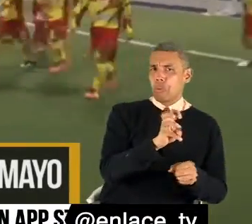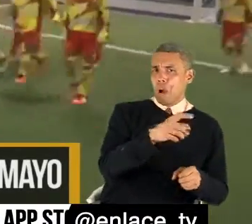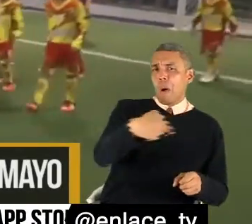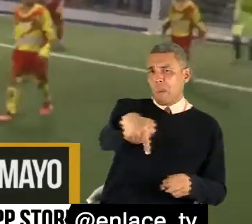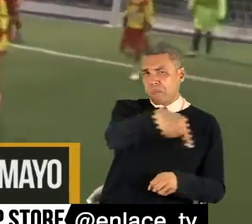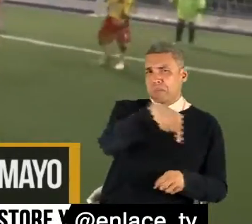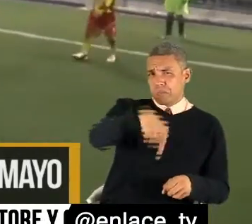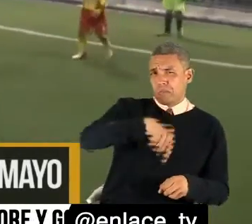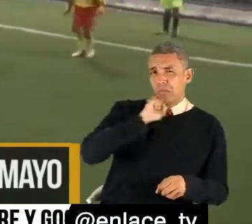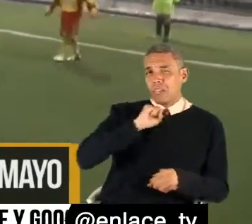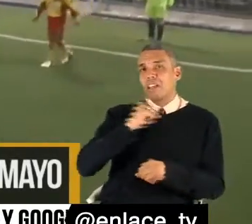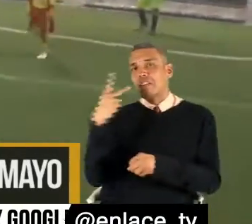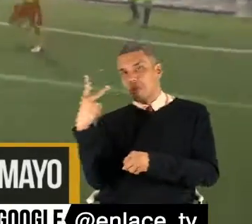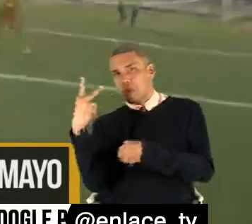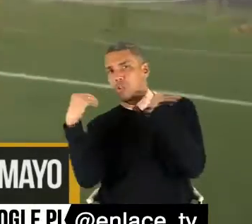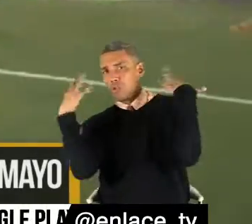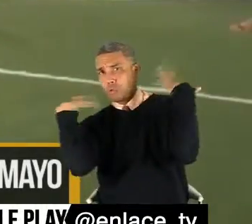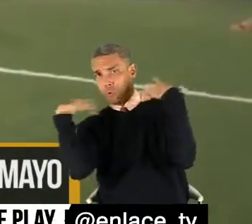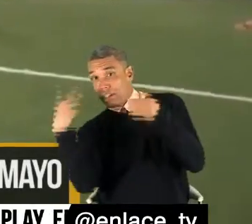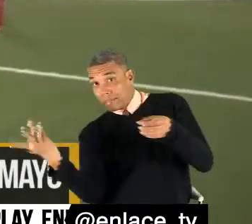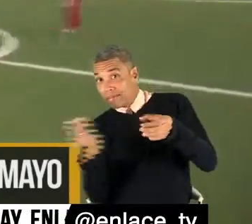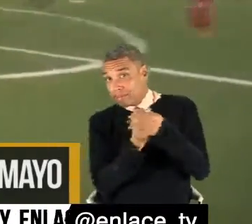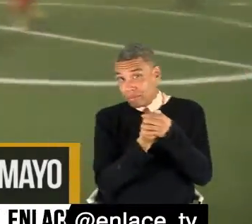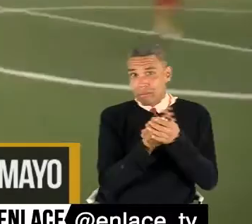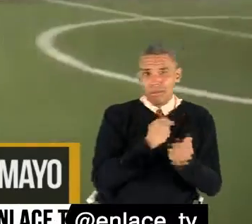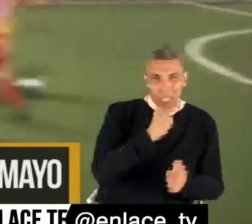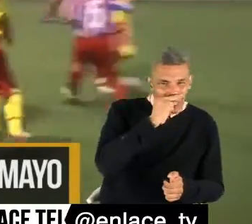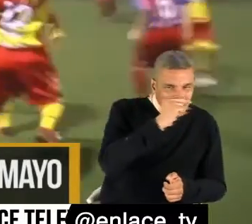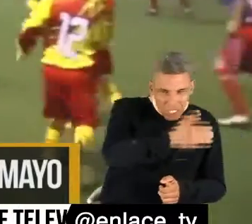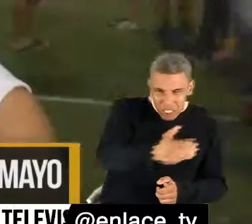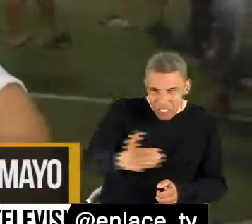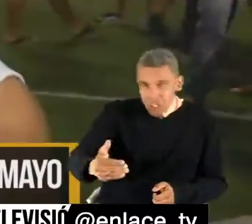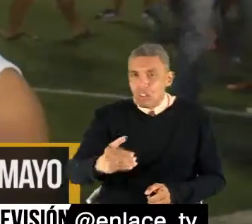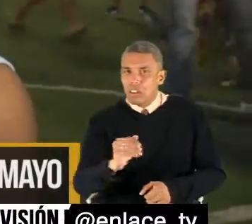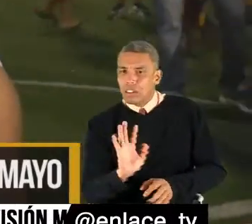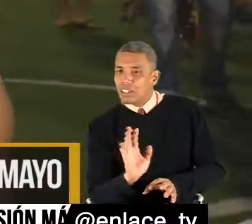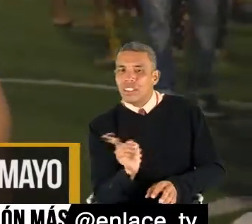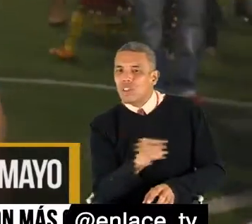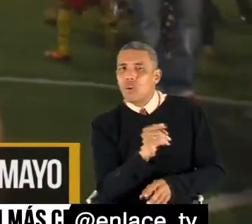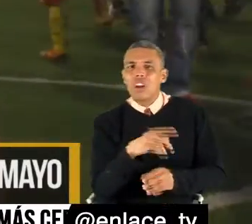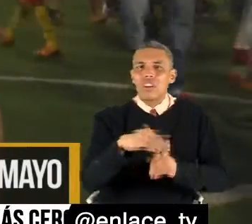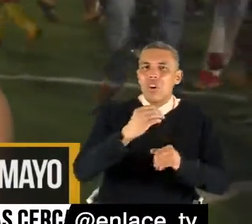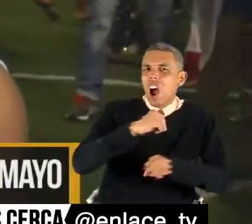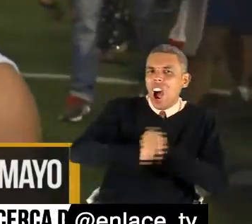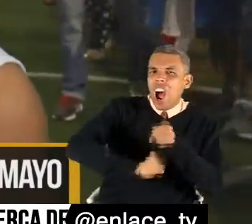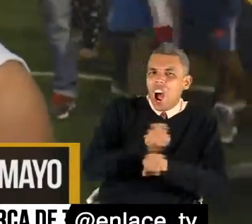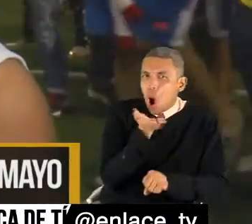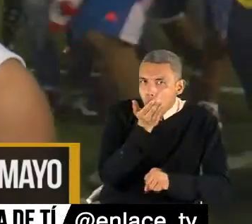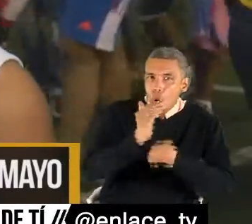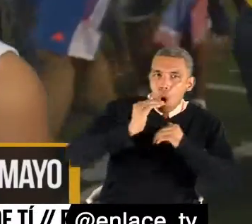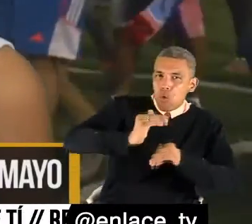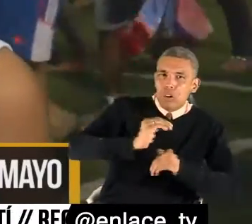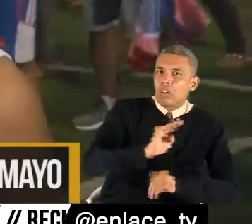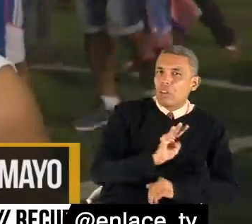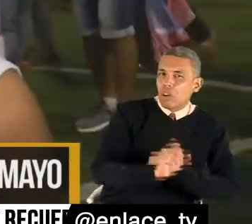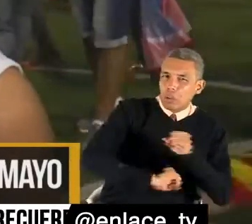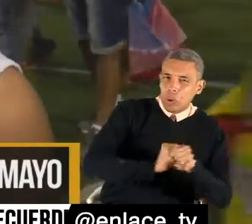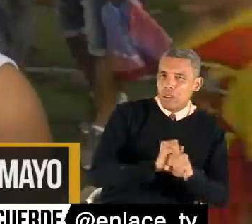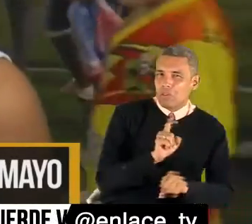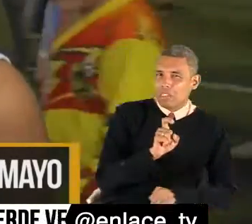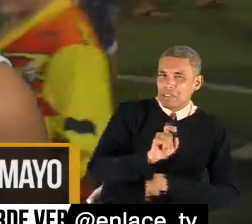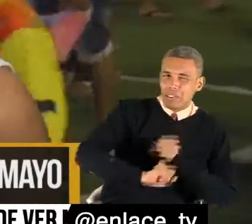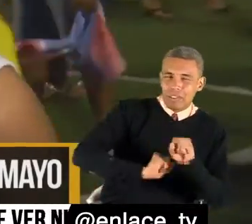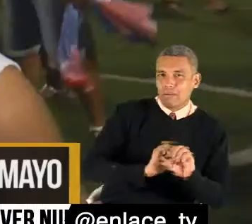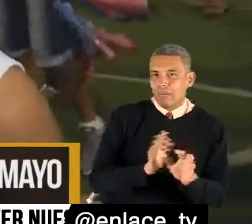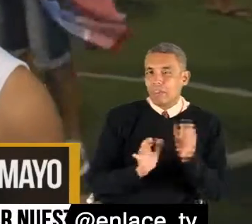200 niños entre 4 y 6 años de edad. Muy excelente, atacamos mucho, nos cansamos